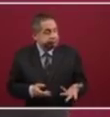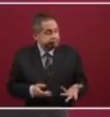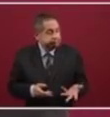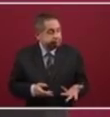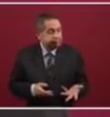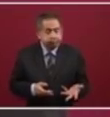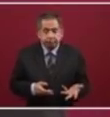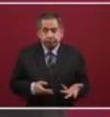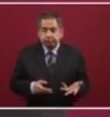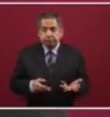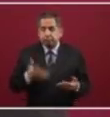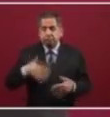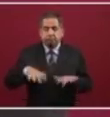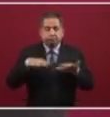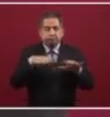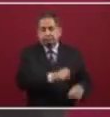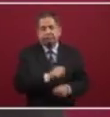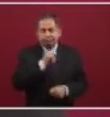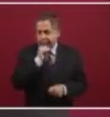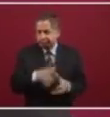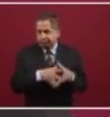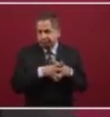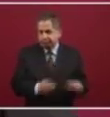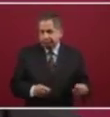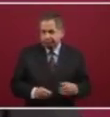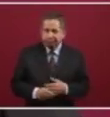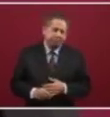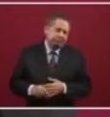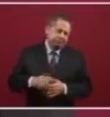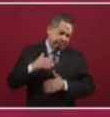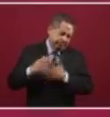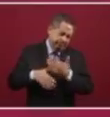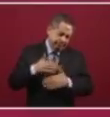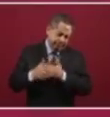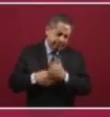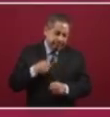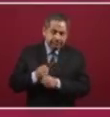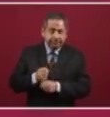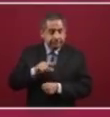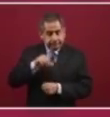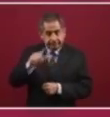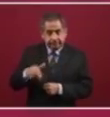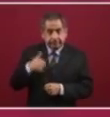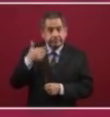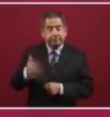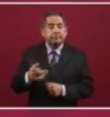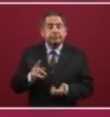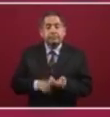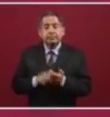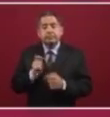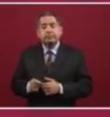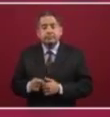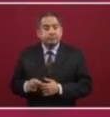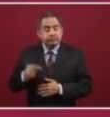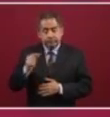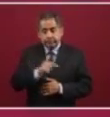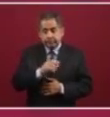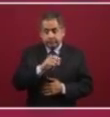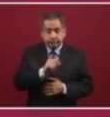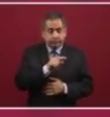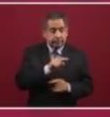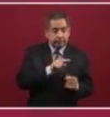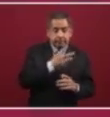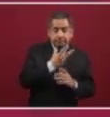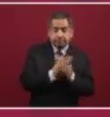no lo pudieron detener y se supo que llegó a Costa